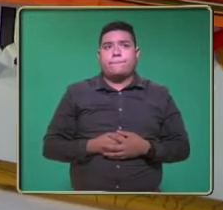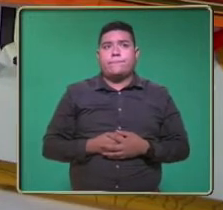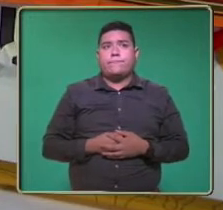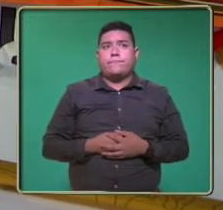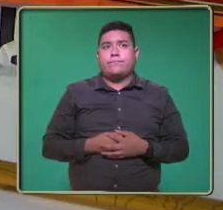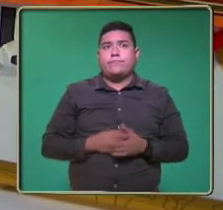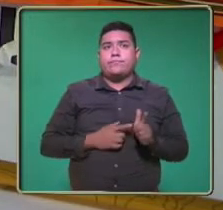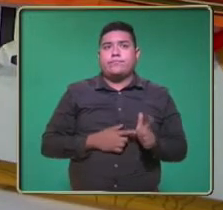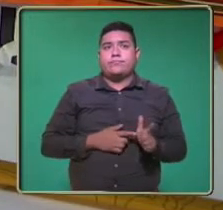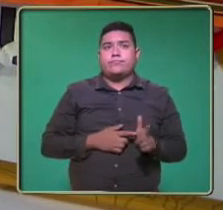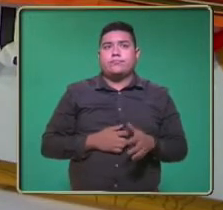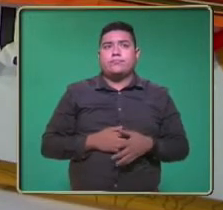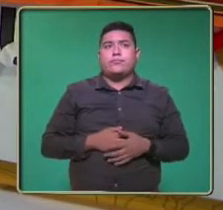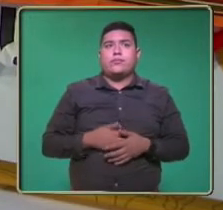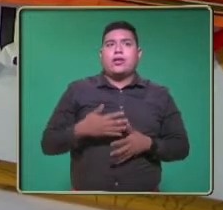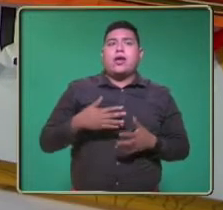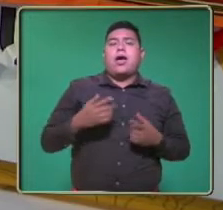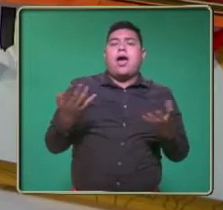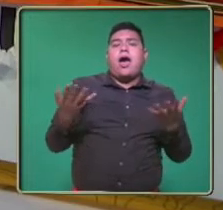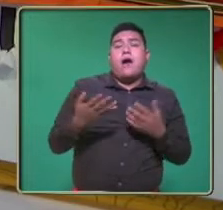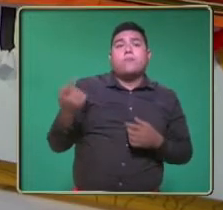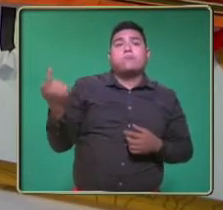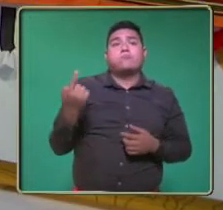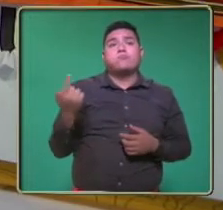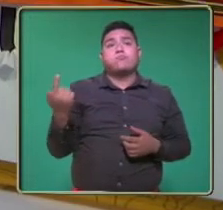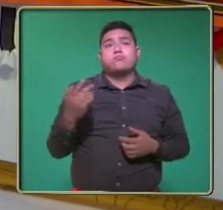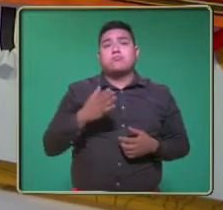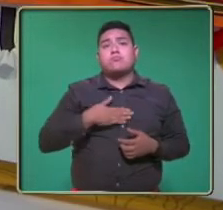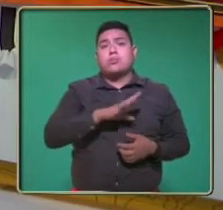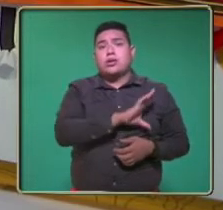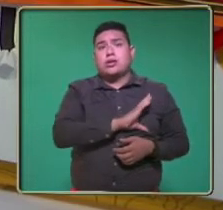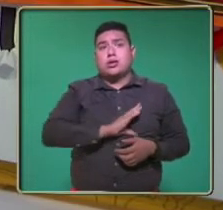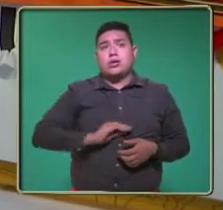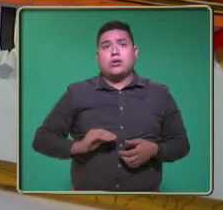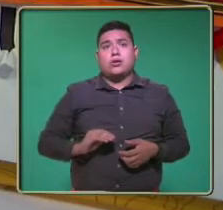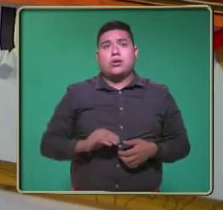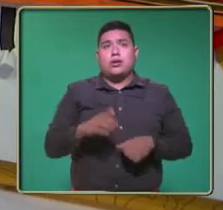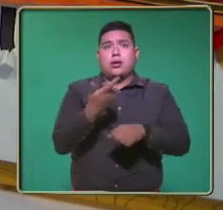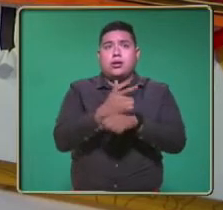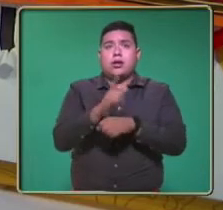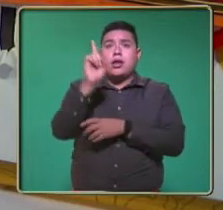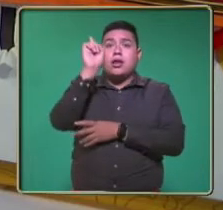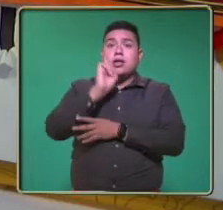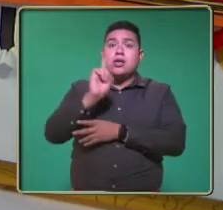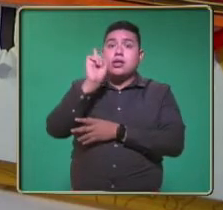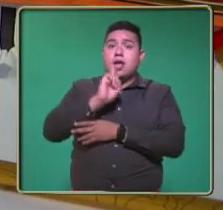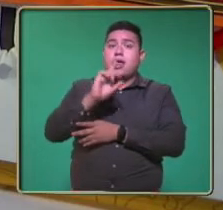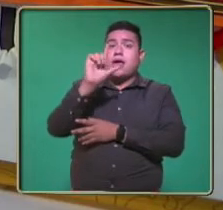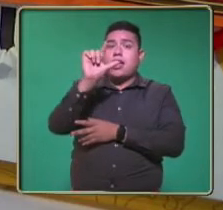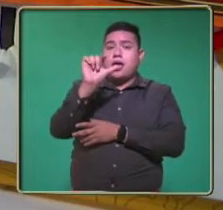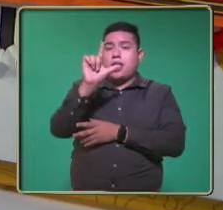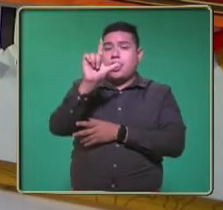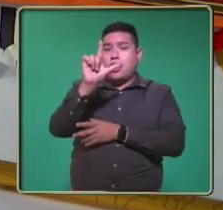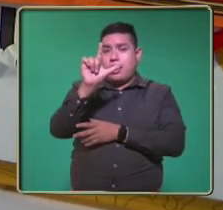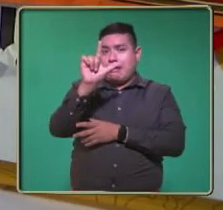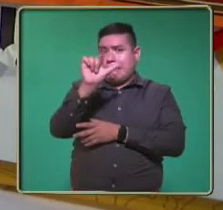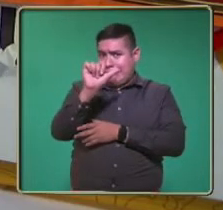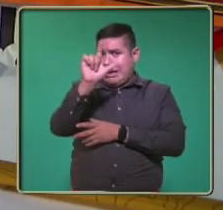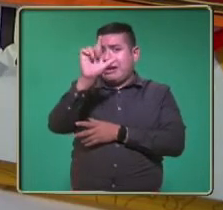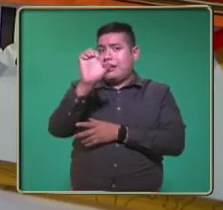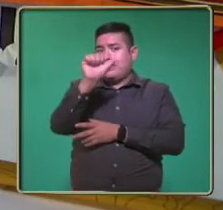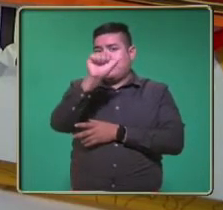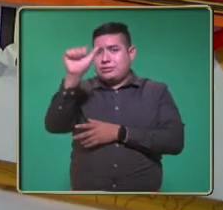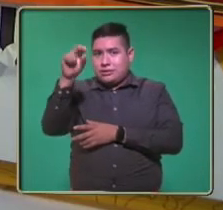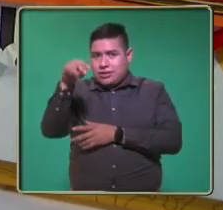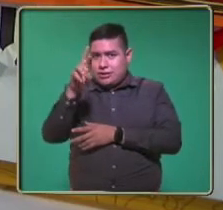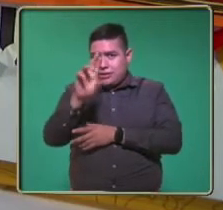siguiente. ¿Qué hago? ¿Qué hago con mi hijo? Y la licenciada Alessandra nos va a